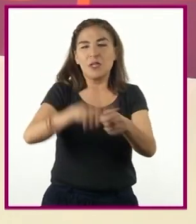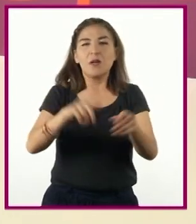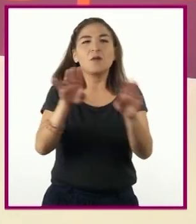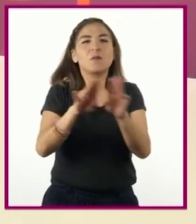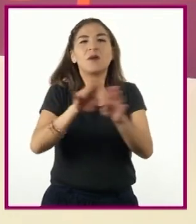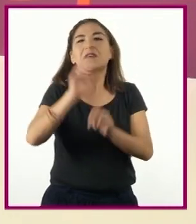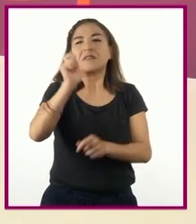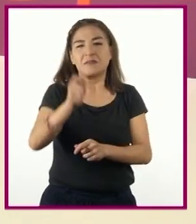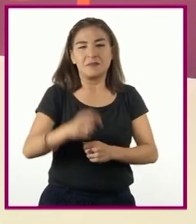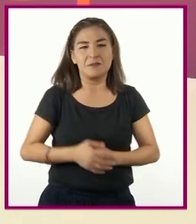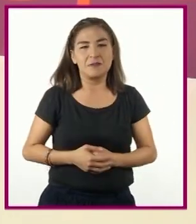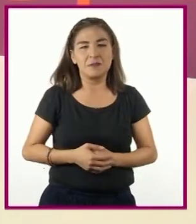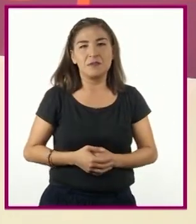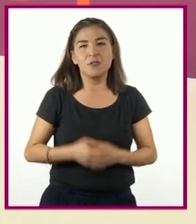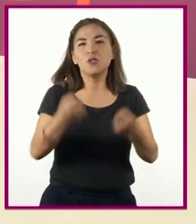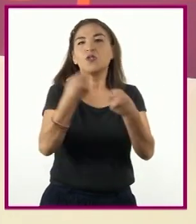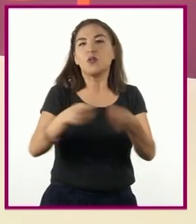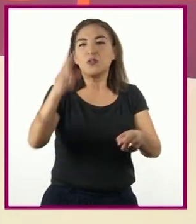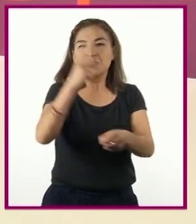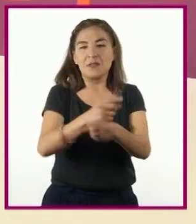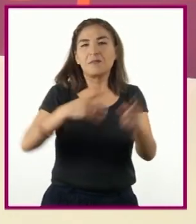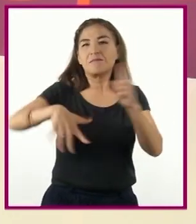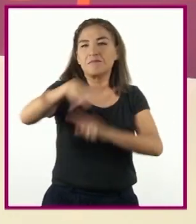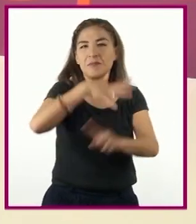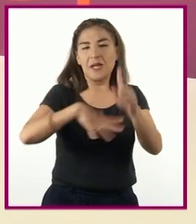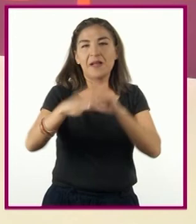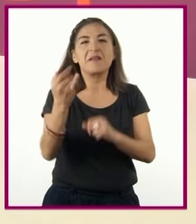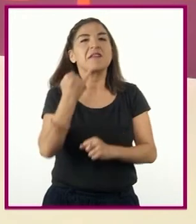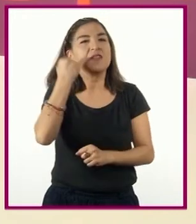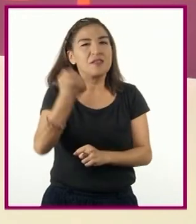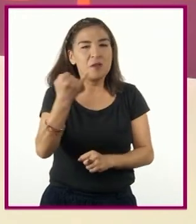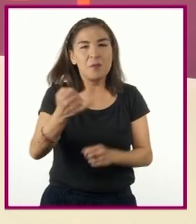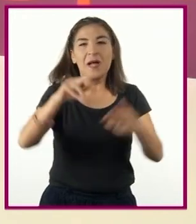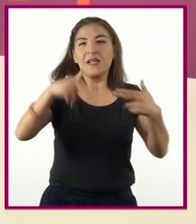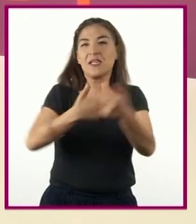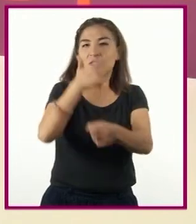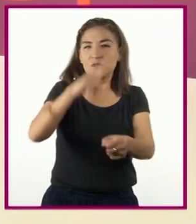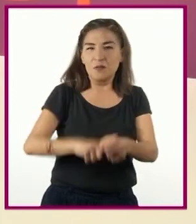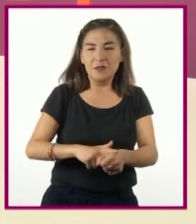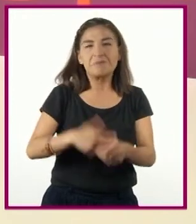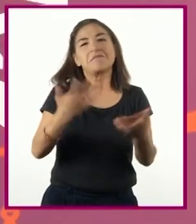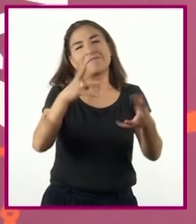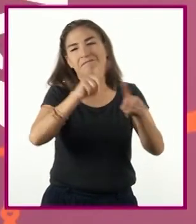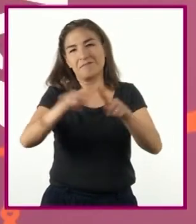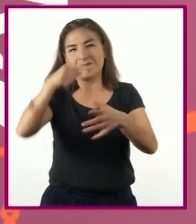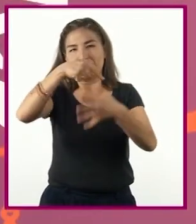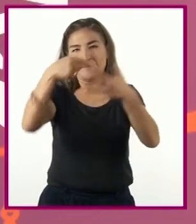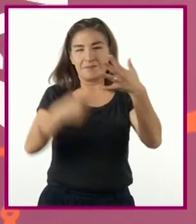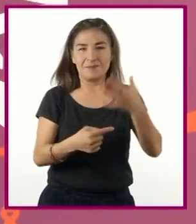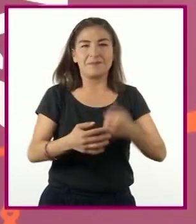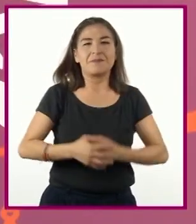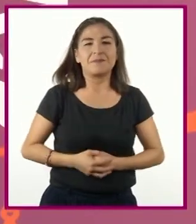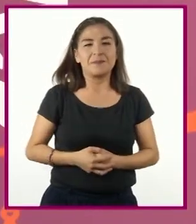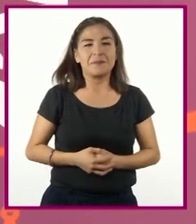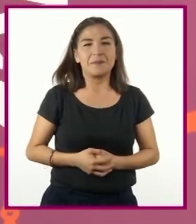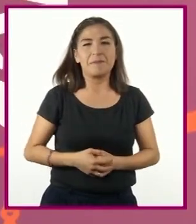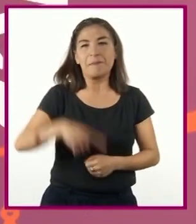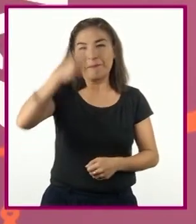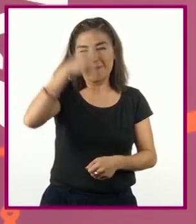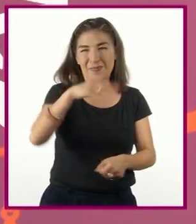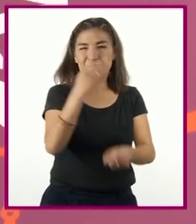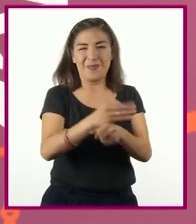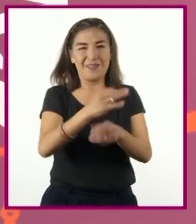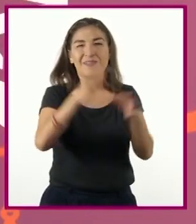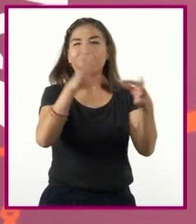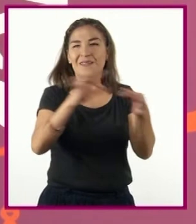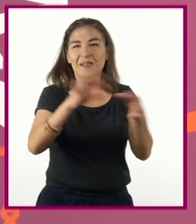amplios como es la sociedad, tales como el idioma, la nacionalidad y otros más. Para complementar esta